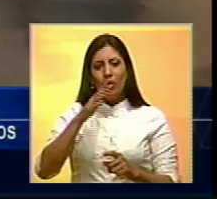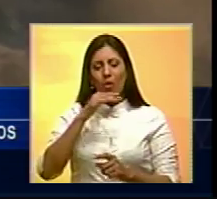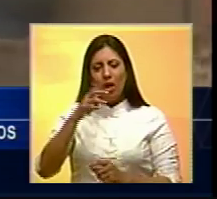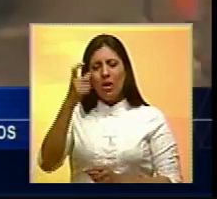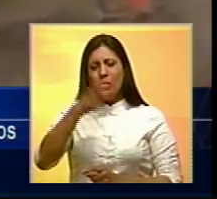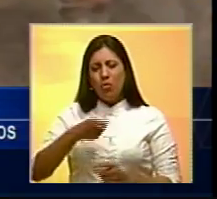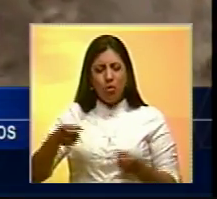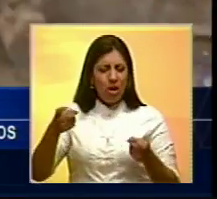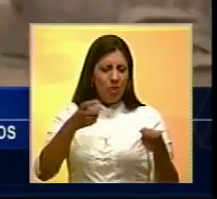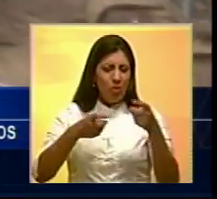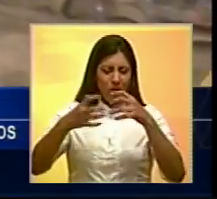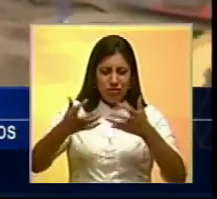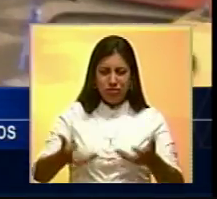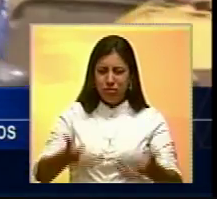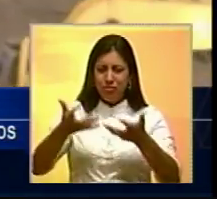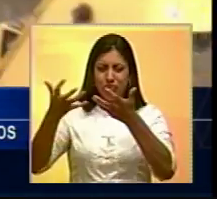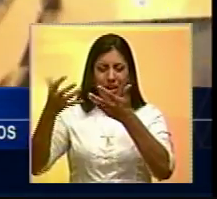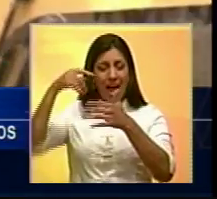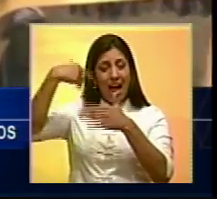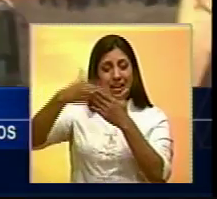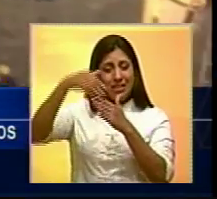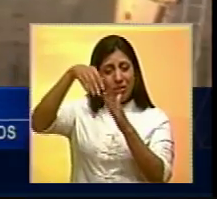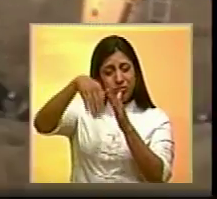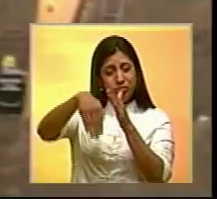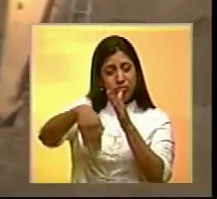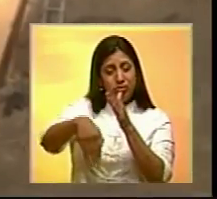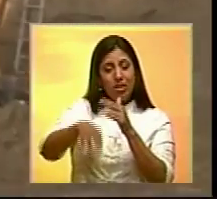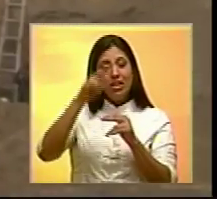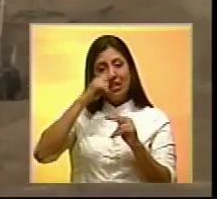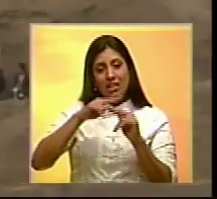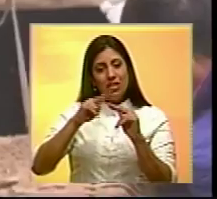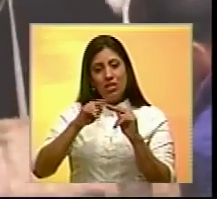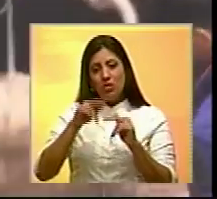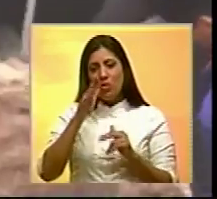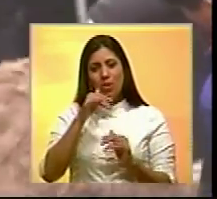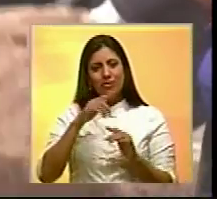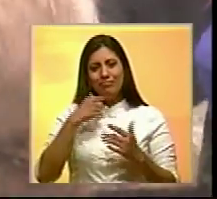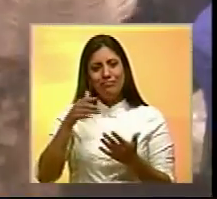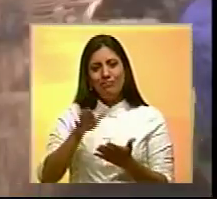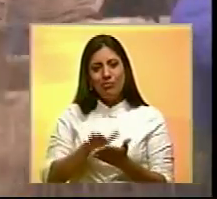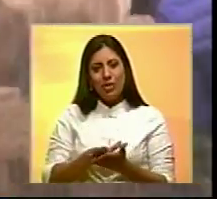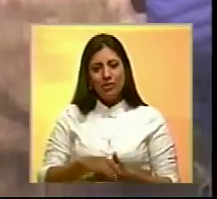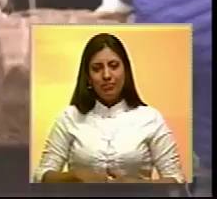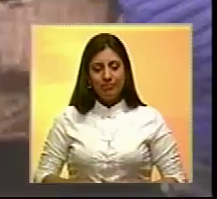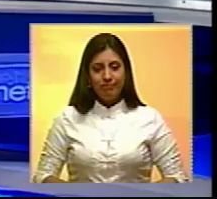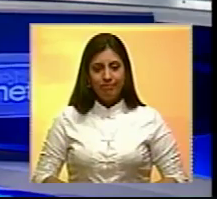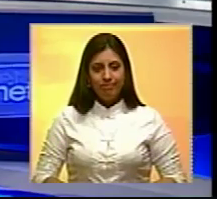agónica búsqueda de excavaciones hasta el fondo del pozo, el niño no sobrevivió.